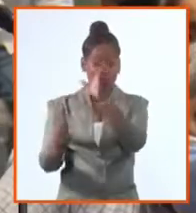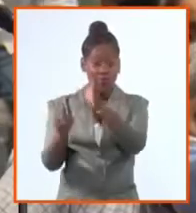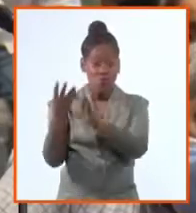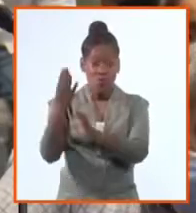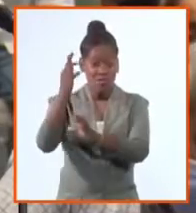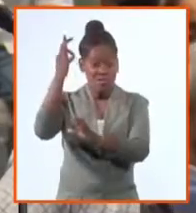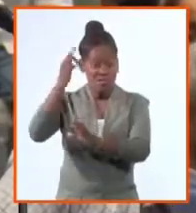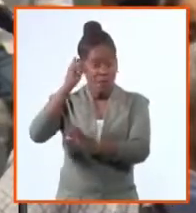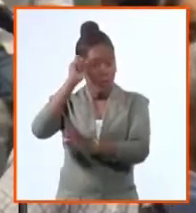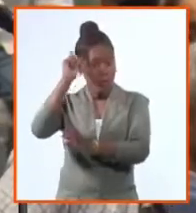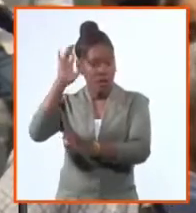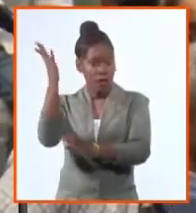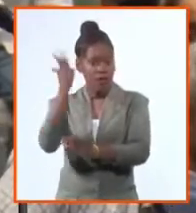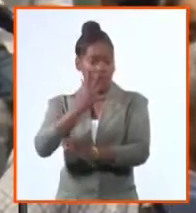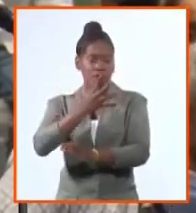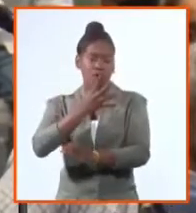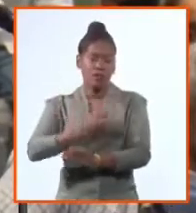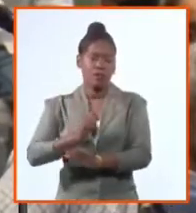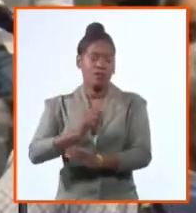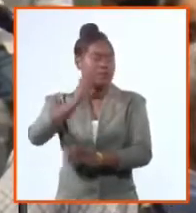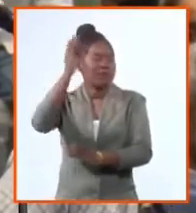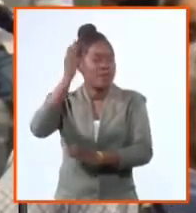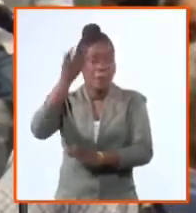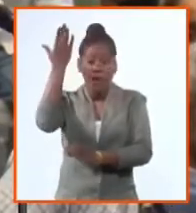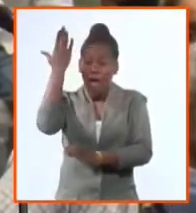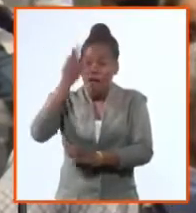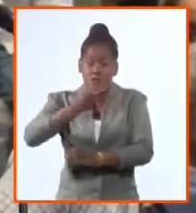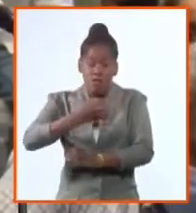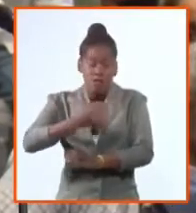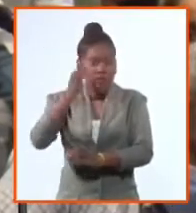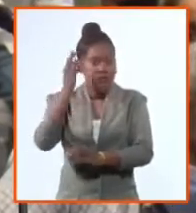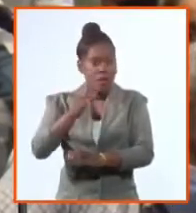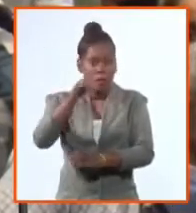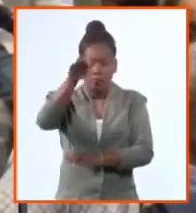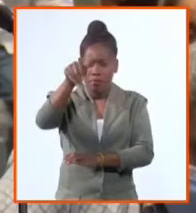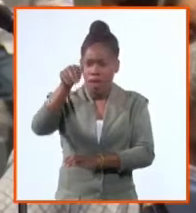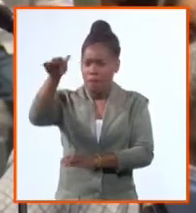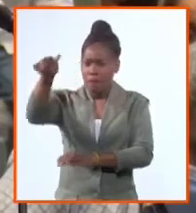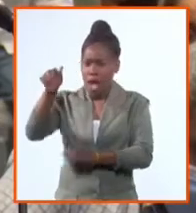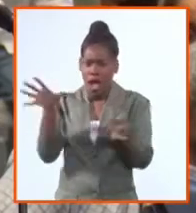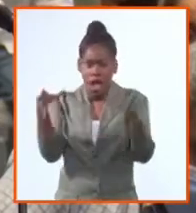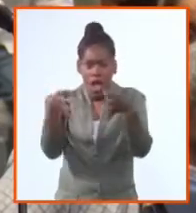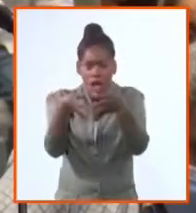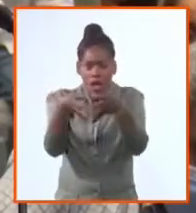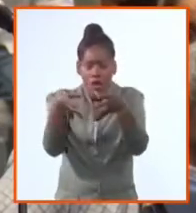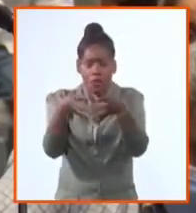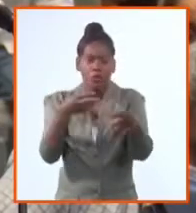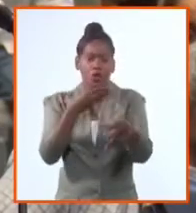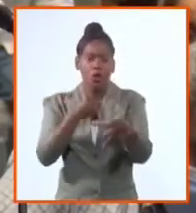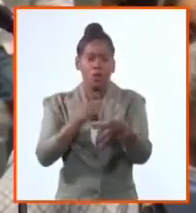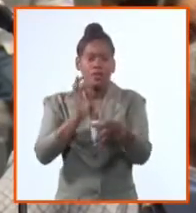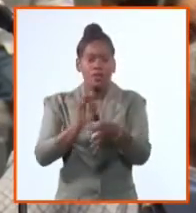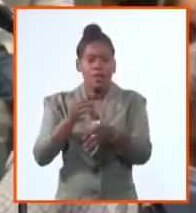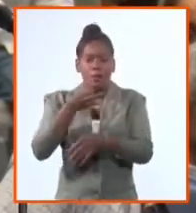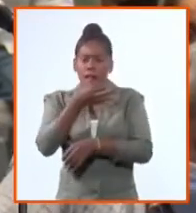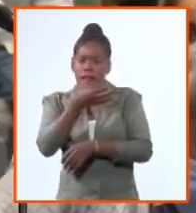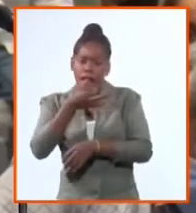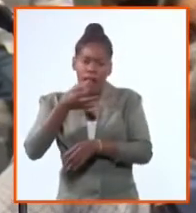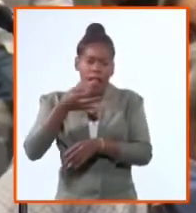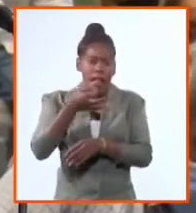Y finalmente creo que estamos urgidos de un estudio integral de la formación